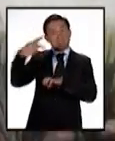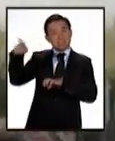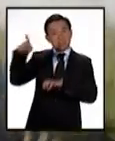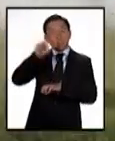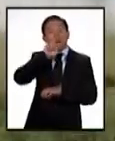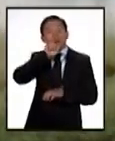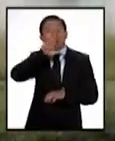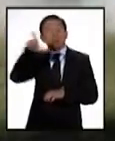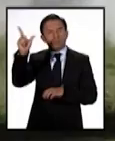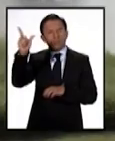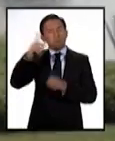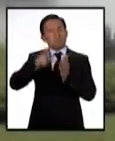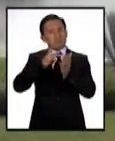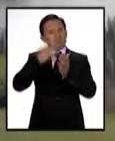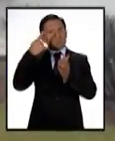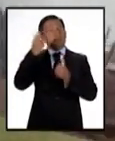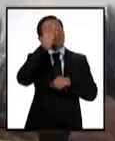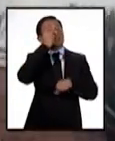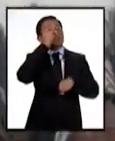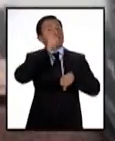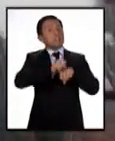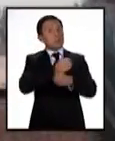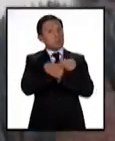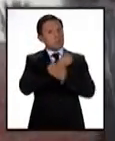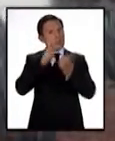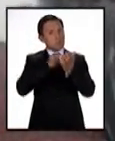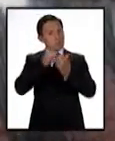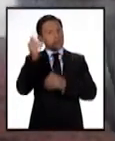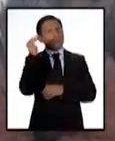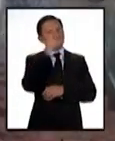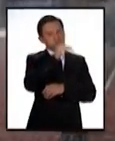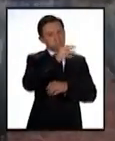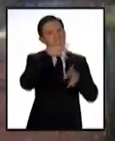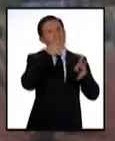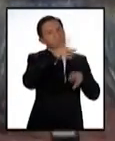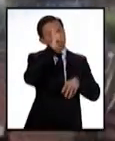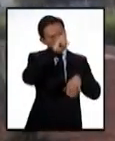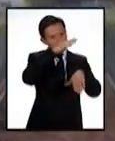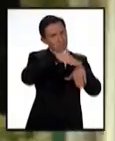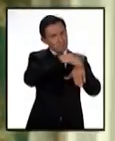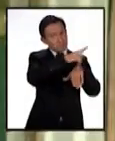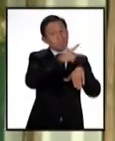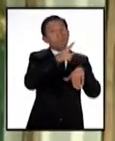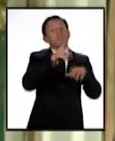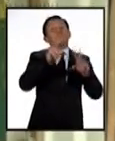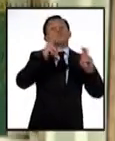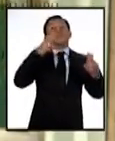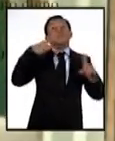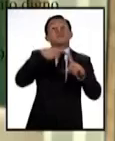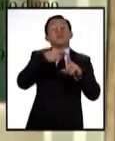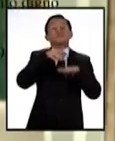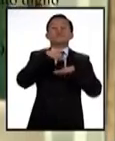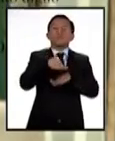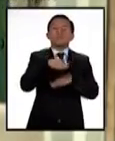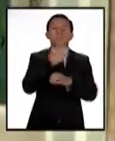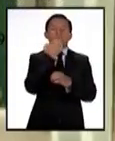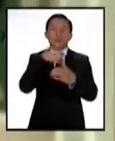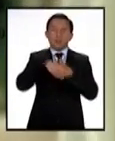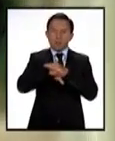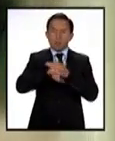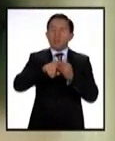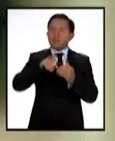la Secretaría de Educación del Estado en relación a la violencia y el acoso escolar. Los temas de estas